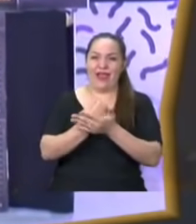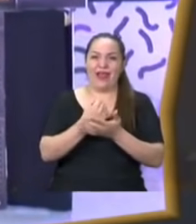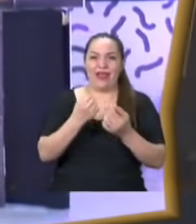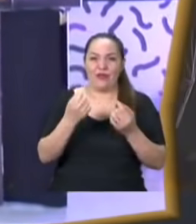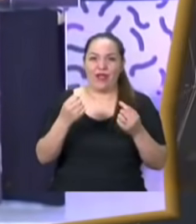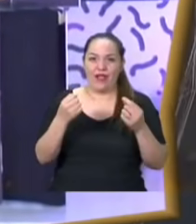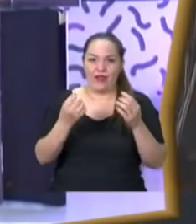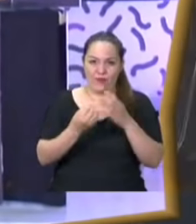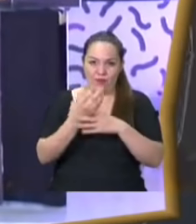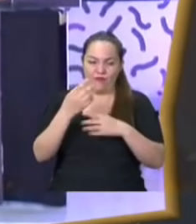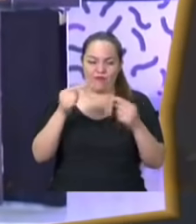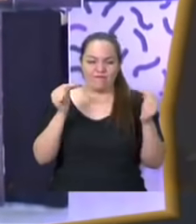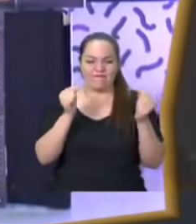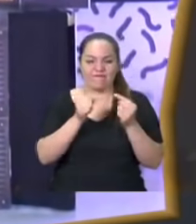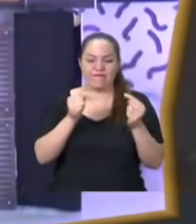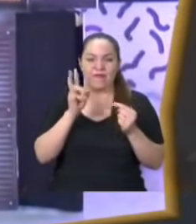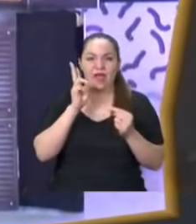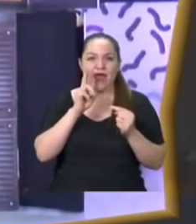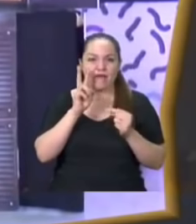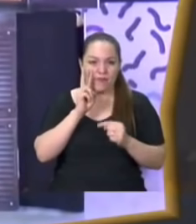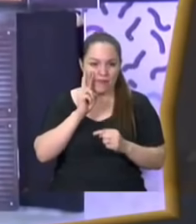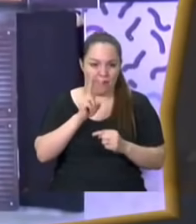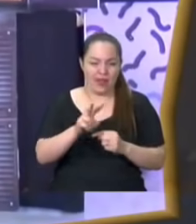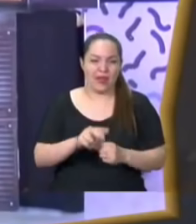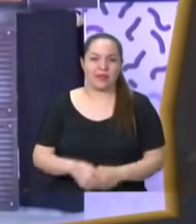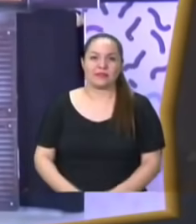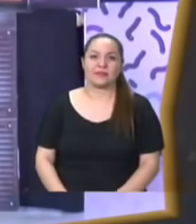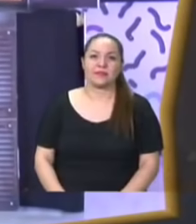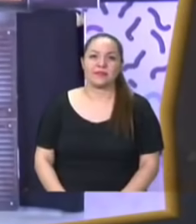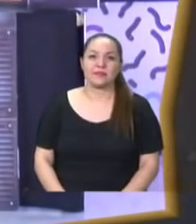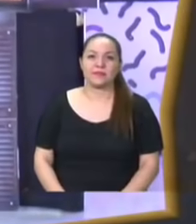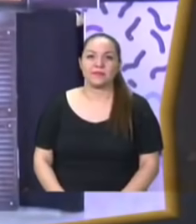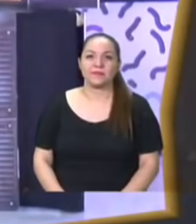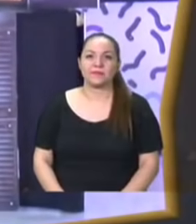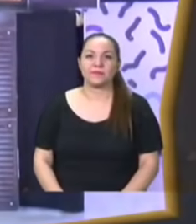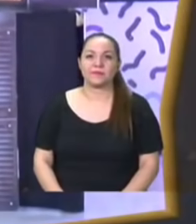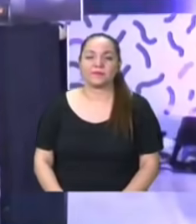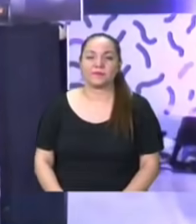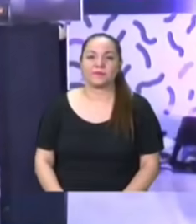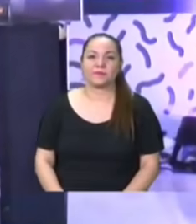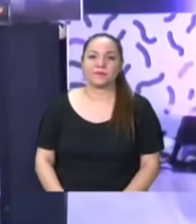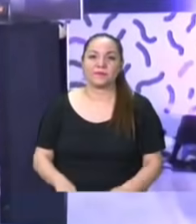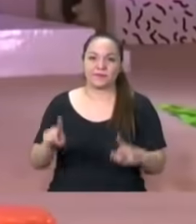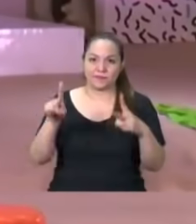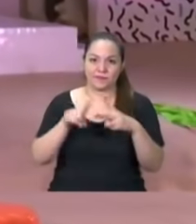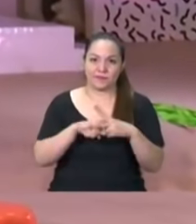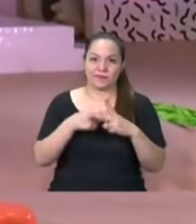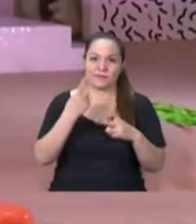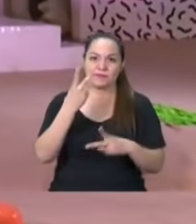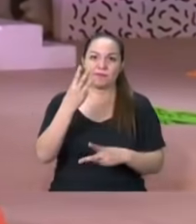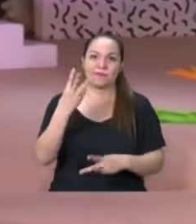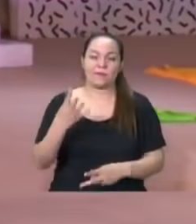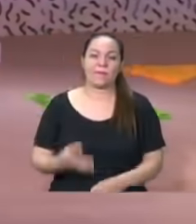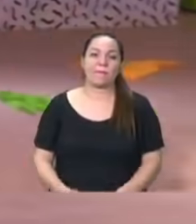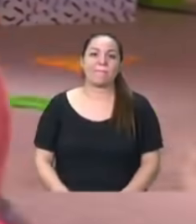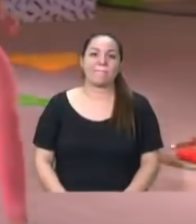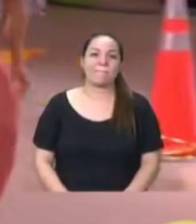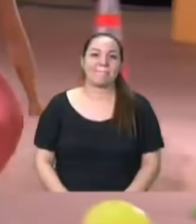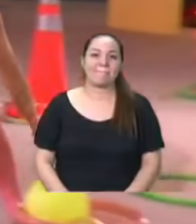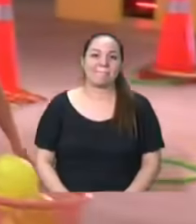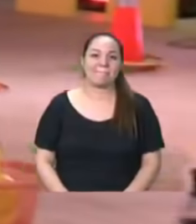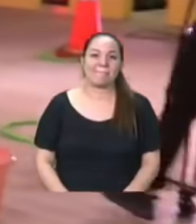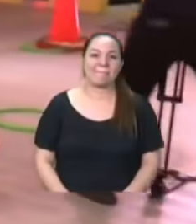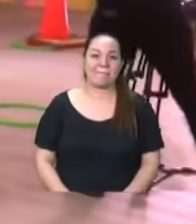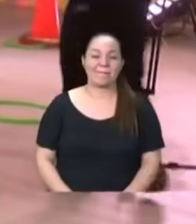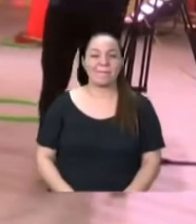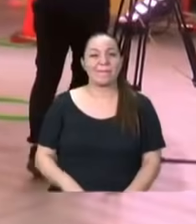Vamos al duelo. Ahí está. Navila frente a Leida. Arrancamos en la cuenta de 3, 1, 2, 3. ¿Quién va a ganar?